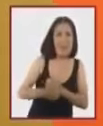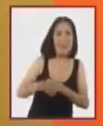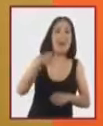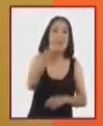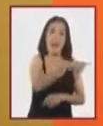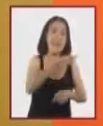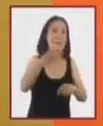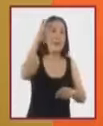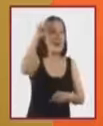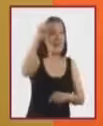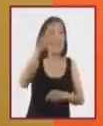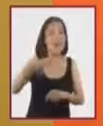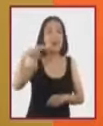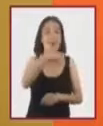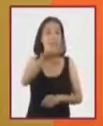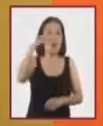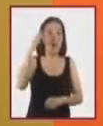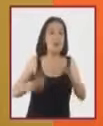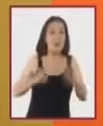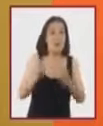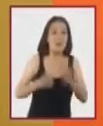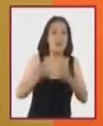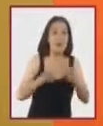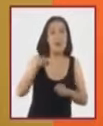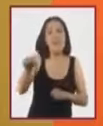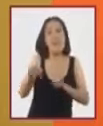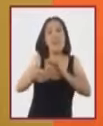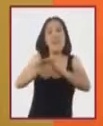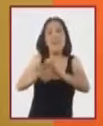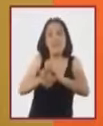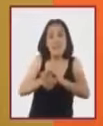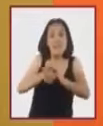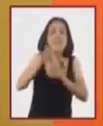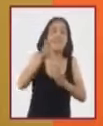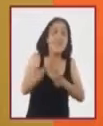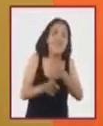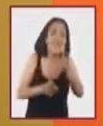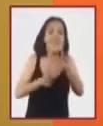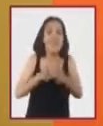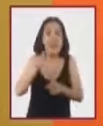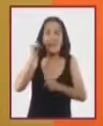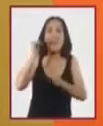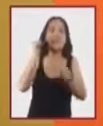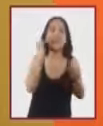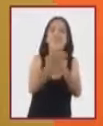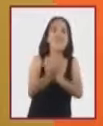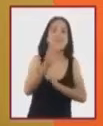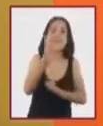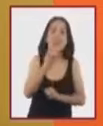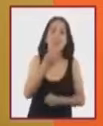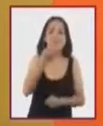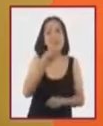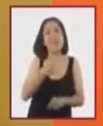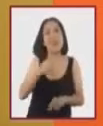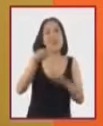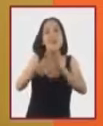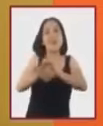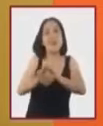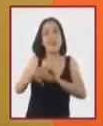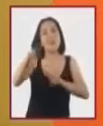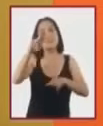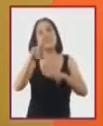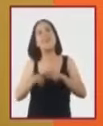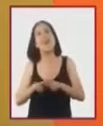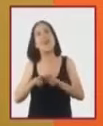liebre corría más rápido, vio que la tortuga era tan lenta que se atrevió a sentarse a descansar en